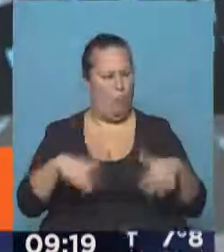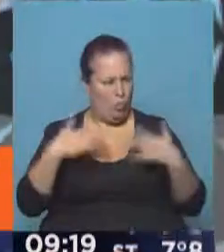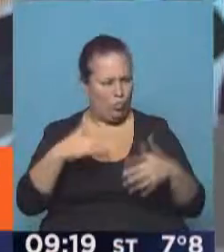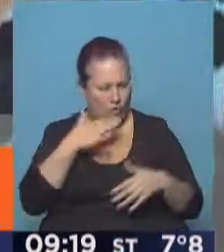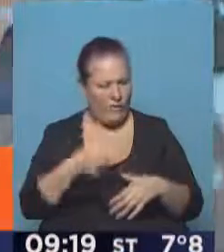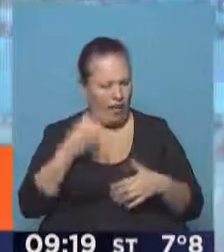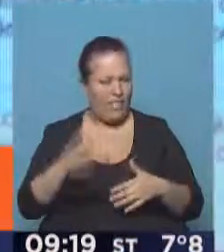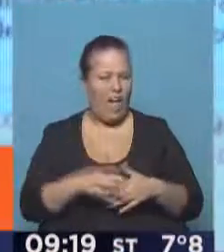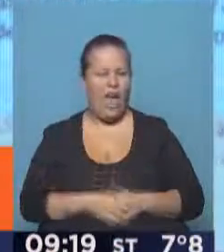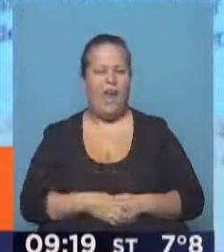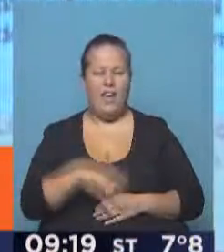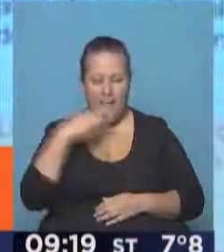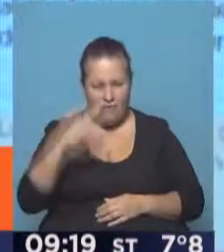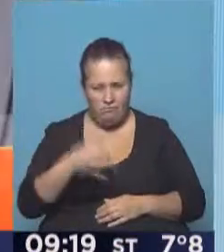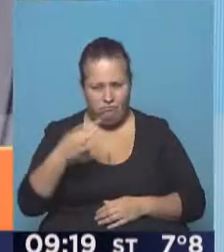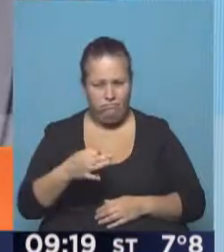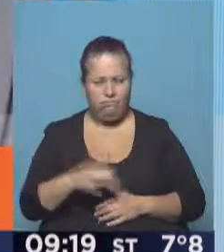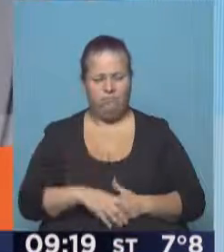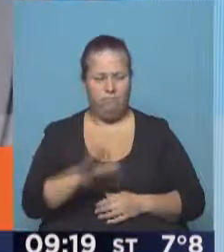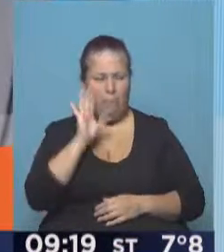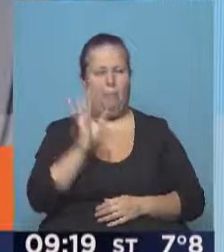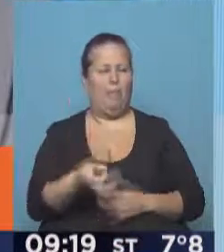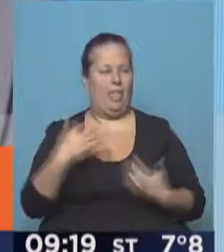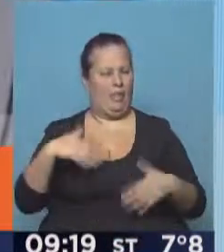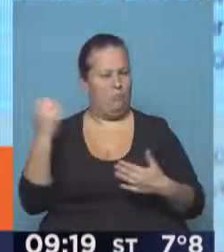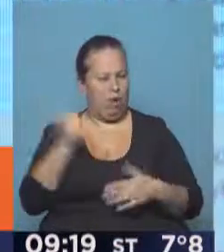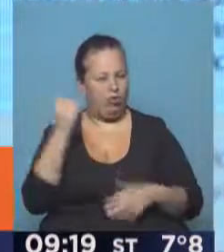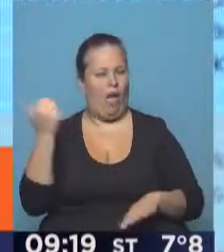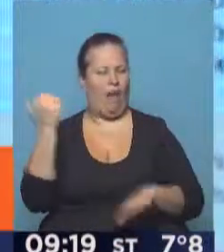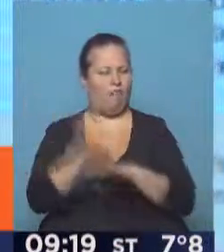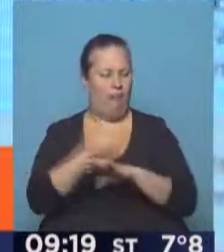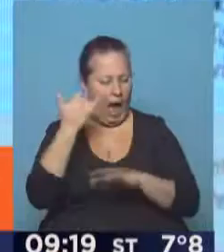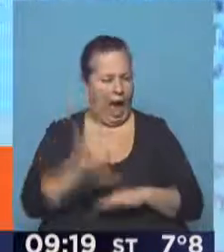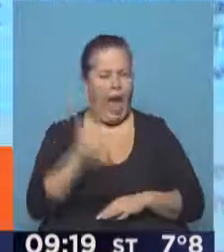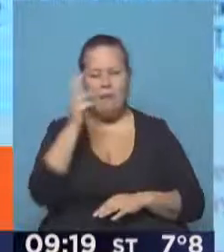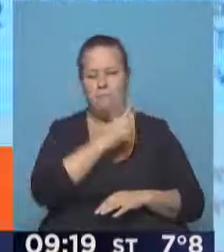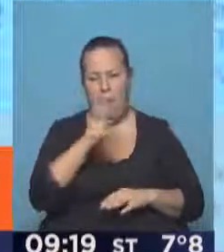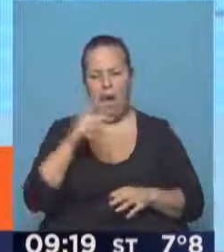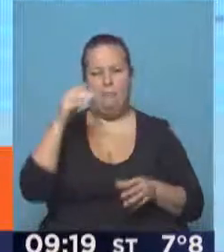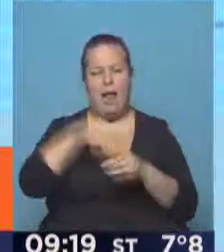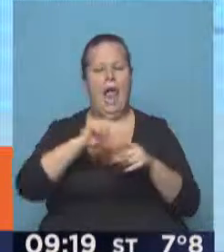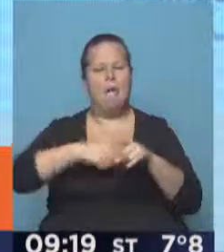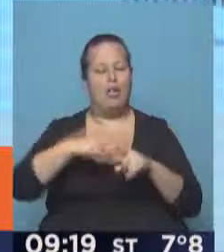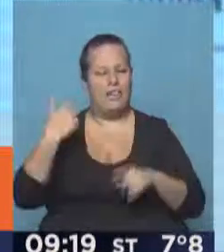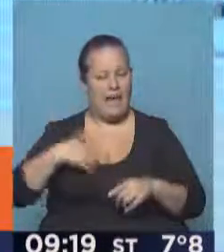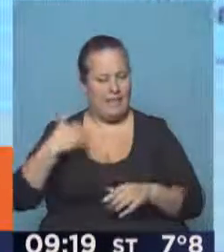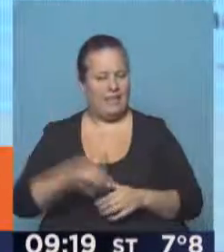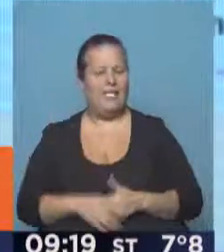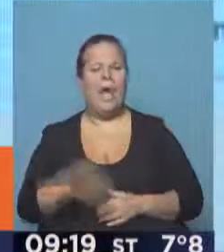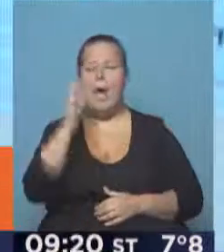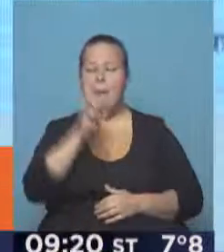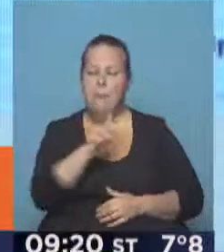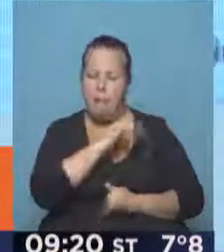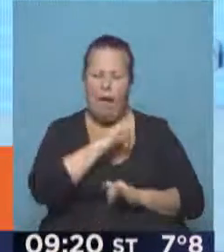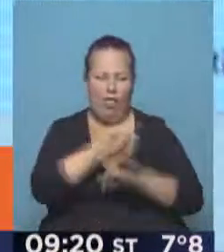¿verdad? Es verdaderamente notable la presencia del papado en la política nacional. El Papa lo ha